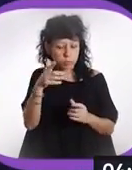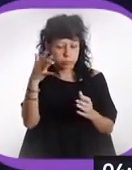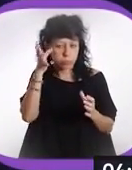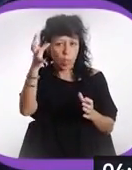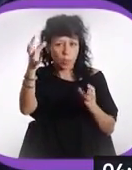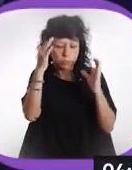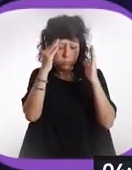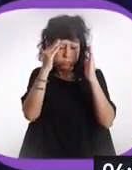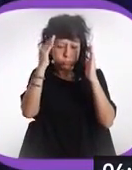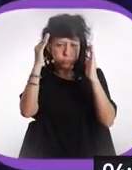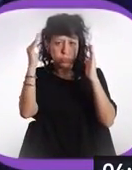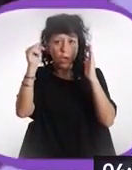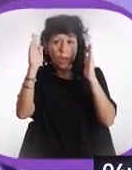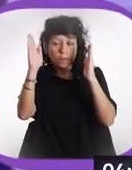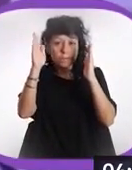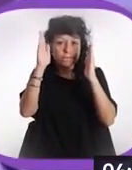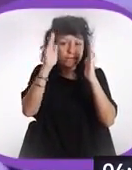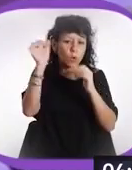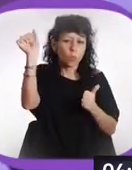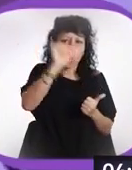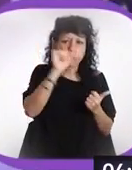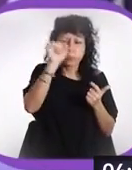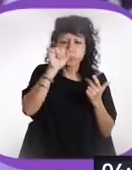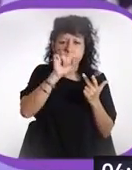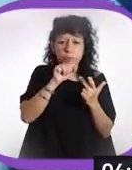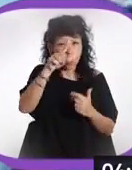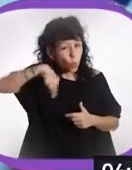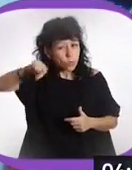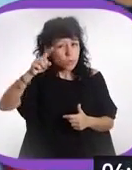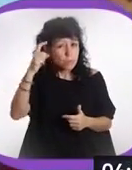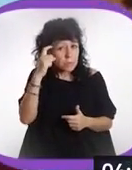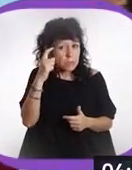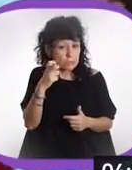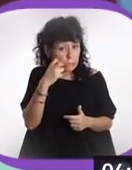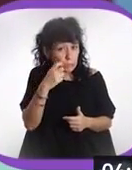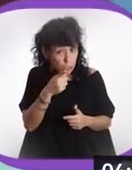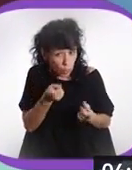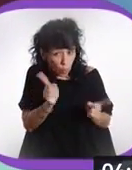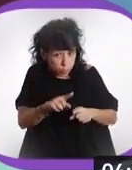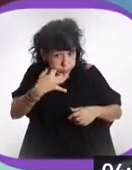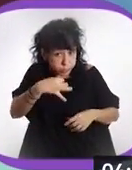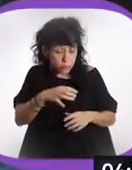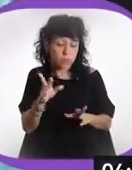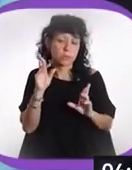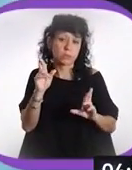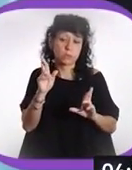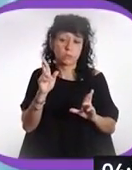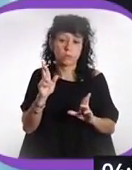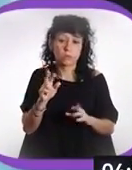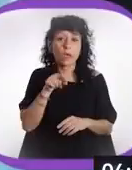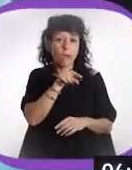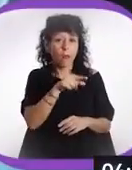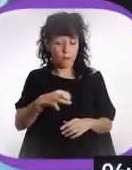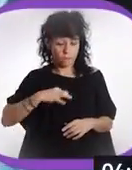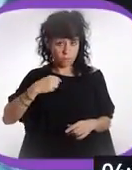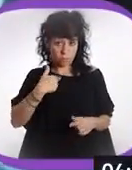finalmente. Está borrando todos los datos, Sentient. ¿Creen que el viejo se recupere? Eso espero. Él me salvó la